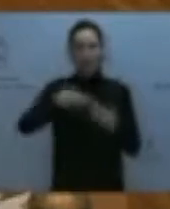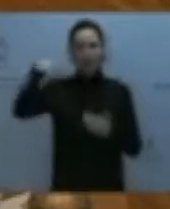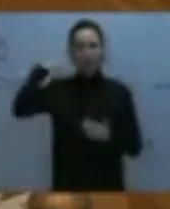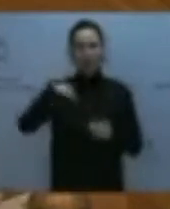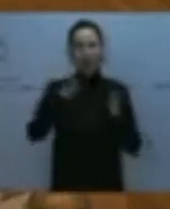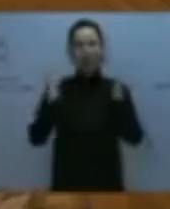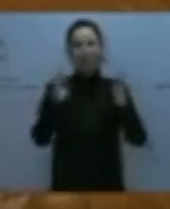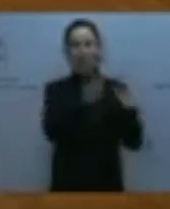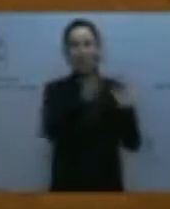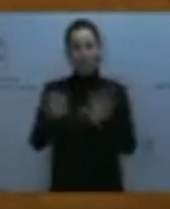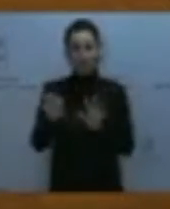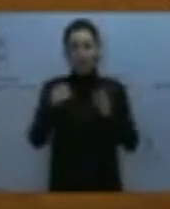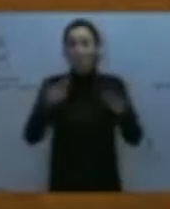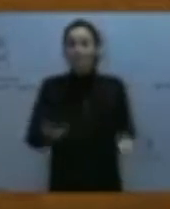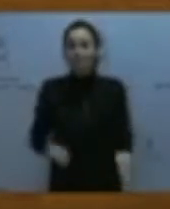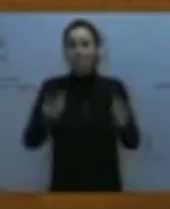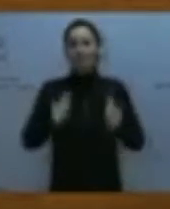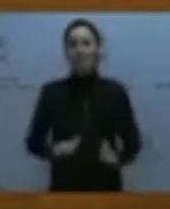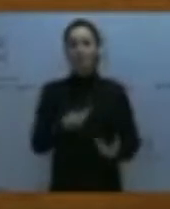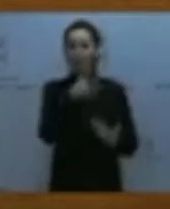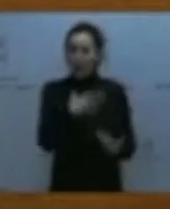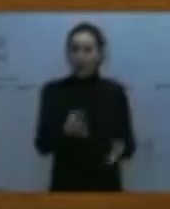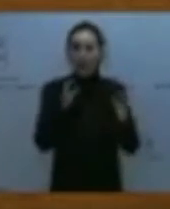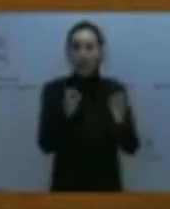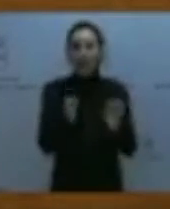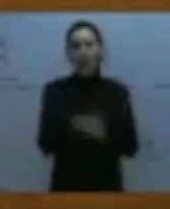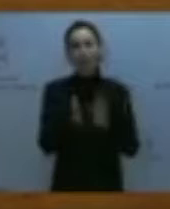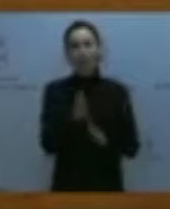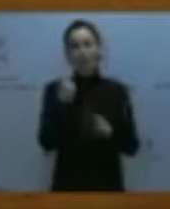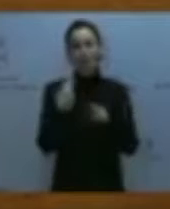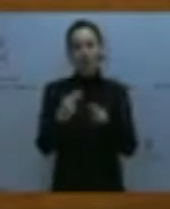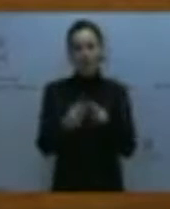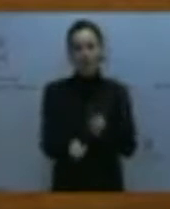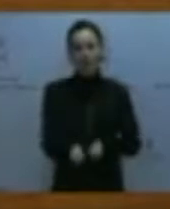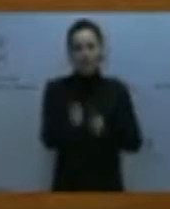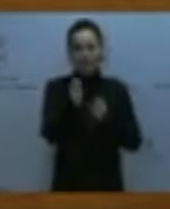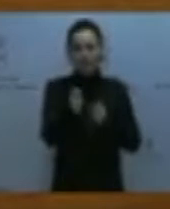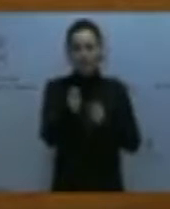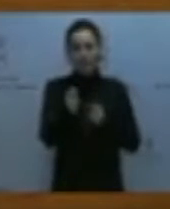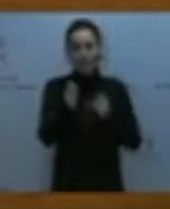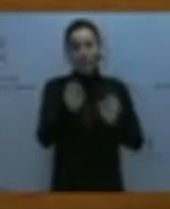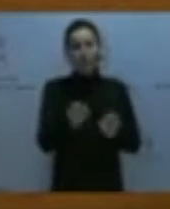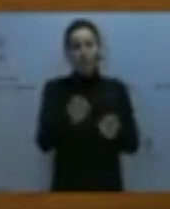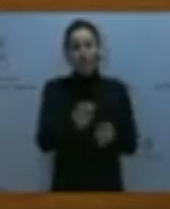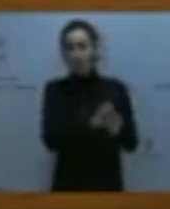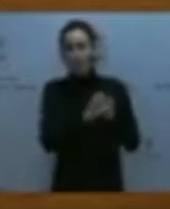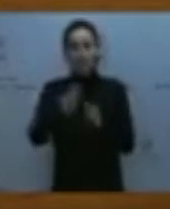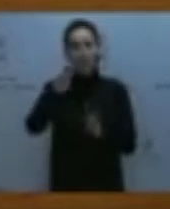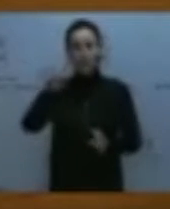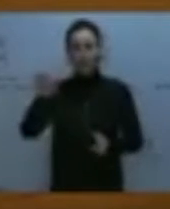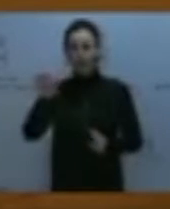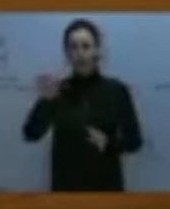A pesar de esto y de que la tendencia actual de la política pesquera comunitaria es a favorecer las pesquerías